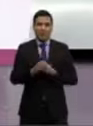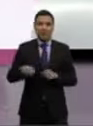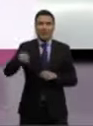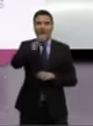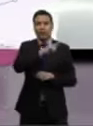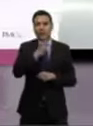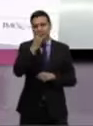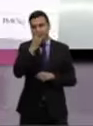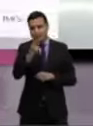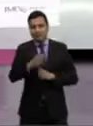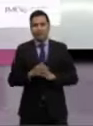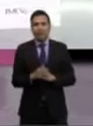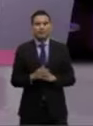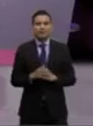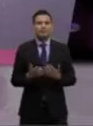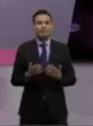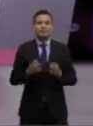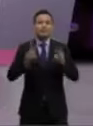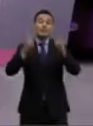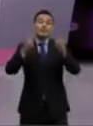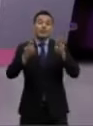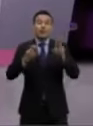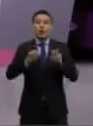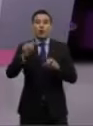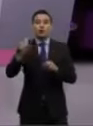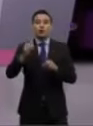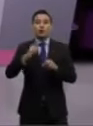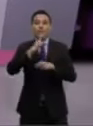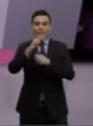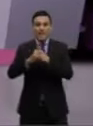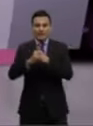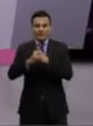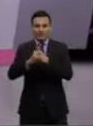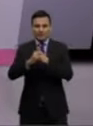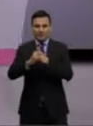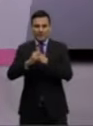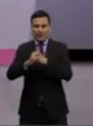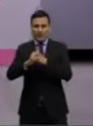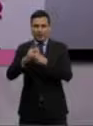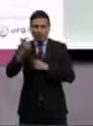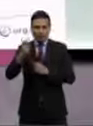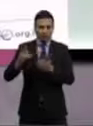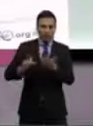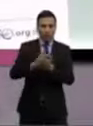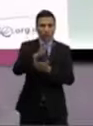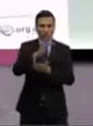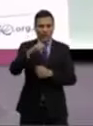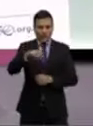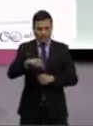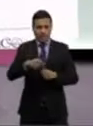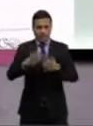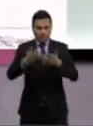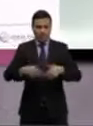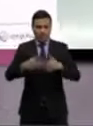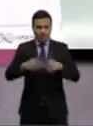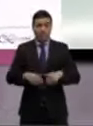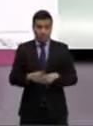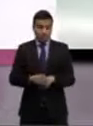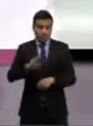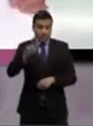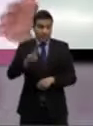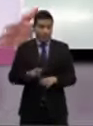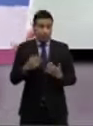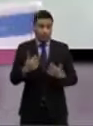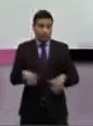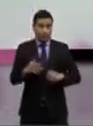extranjera con saqueo extranjero. Hoy México es el país número 9 a nivel mundial en inversión extranjera según el INCO. Así que